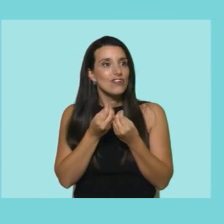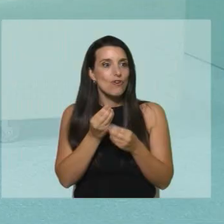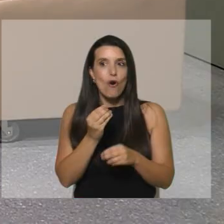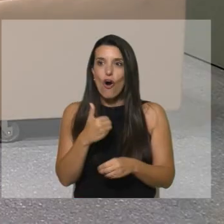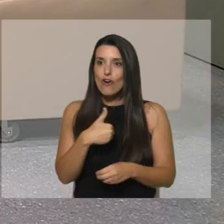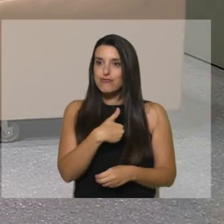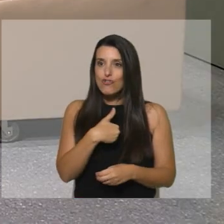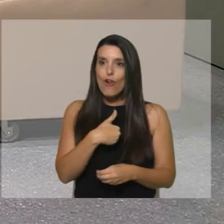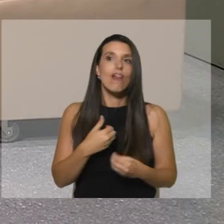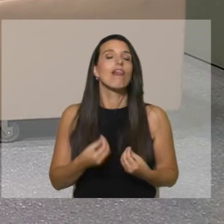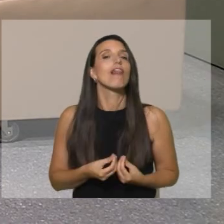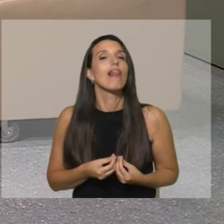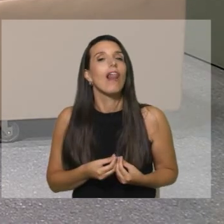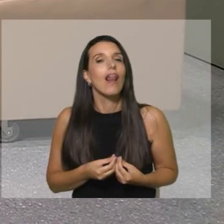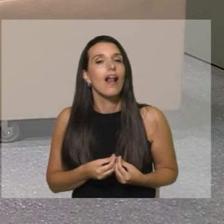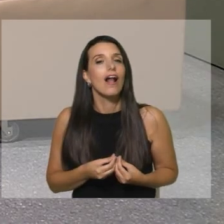ahí?